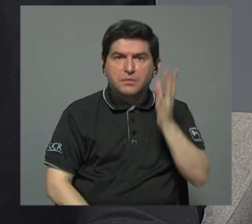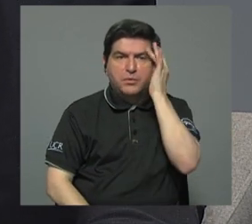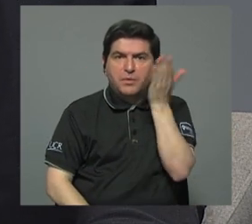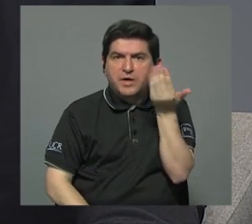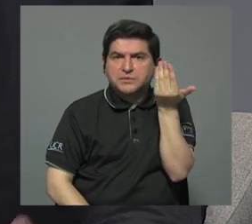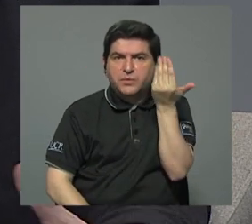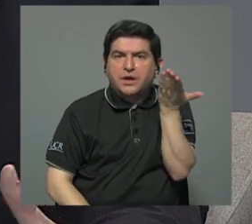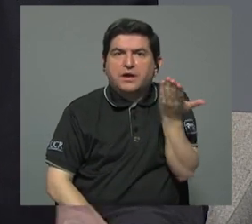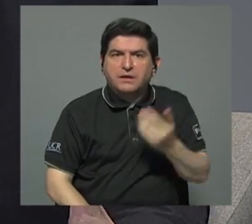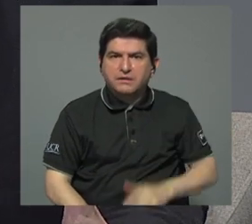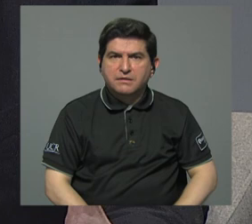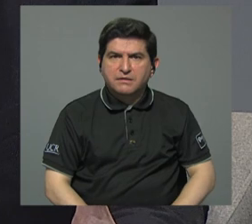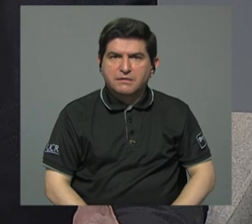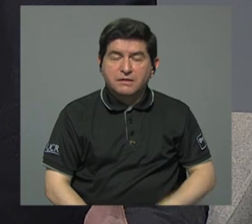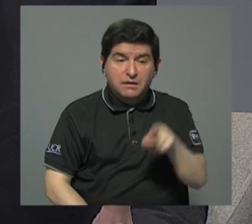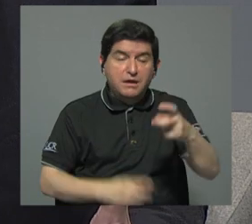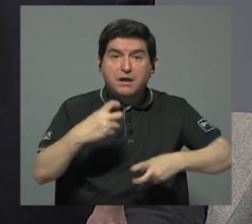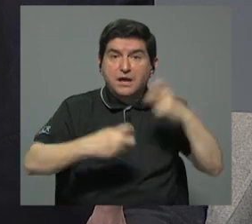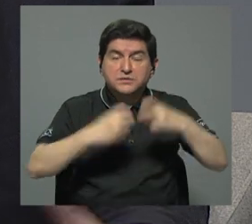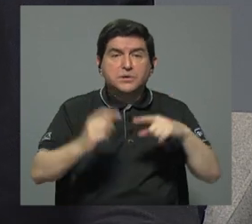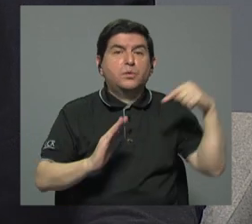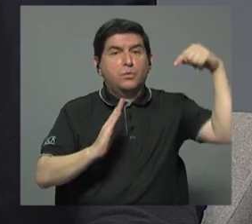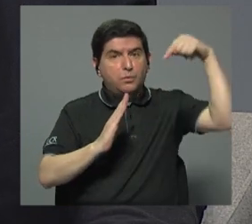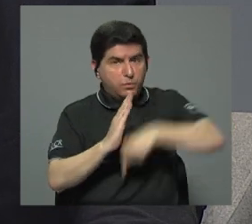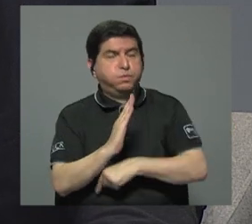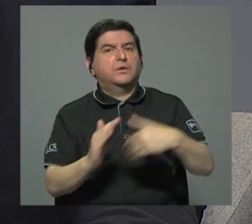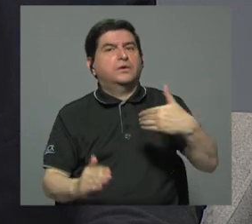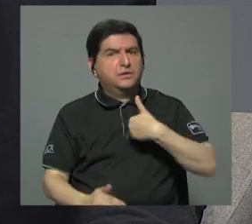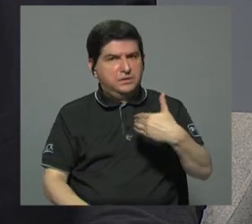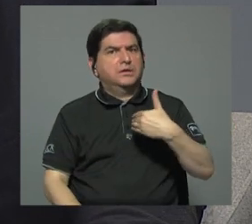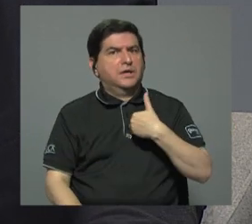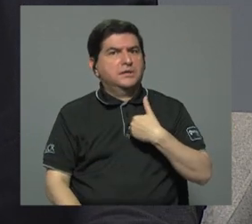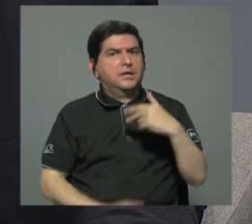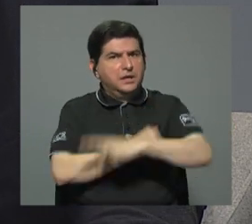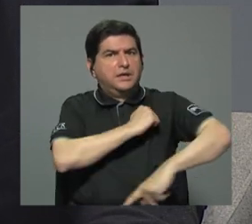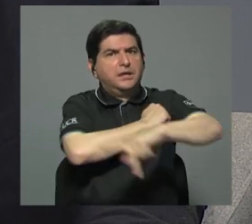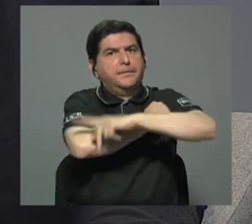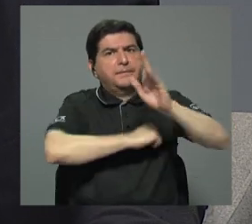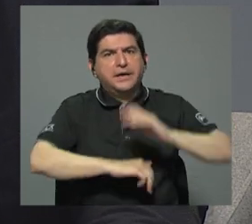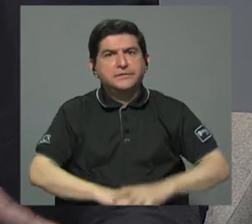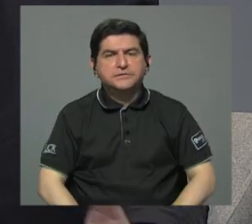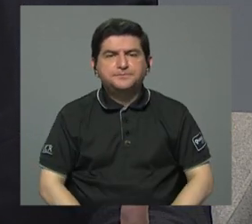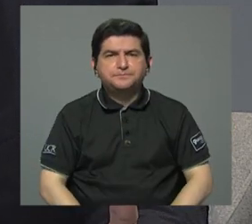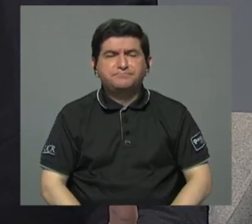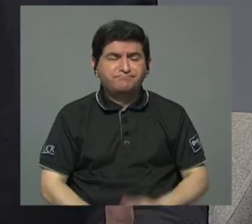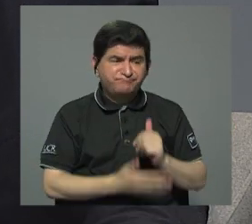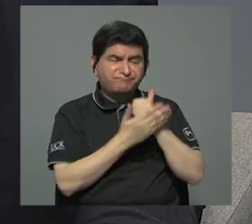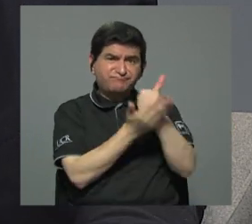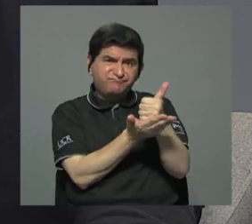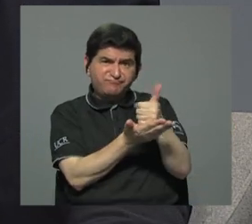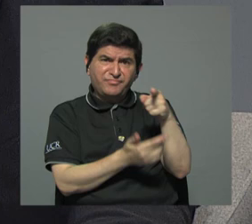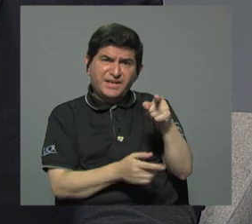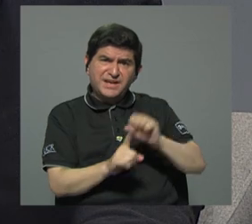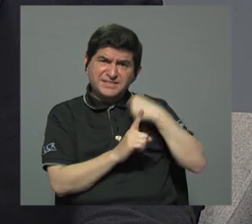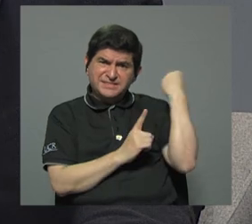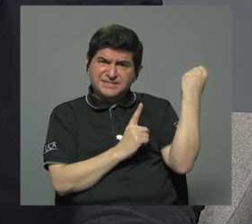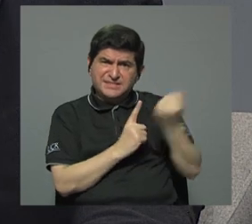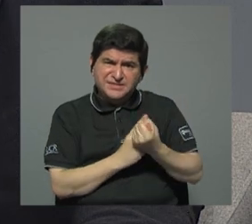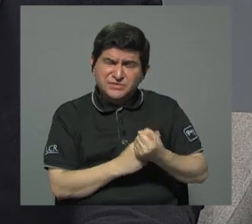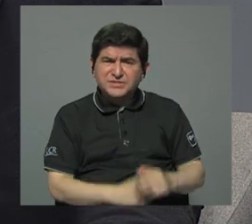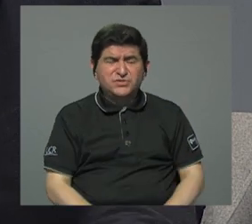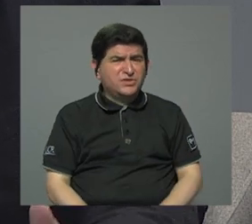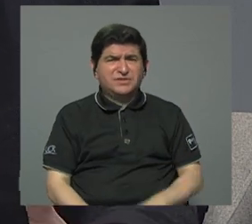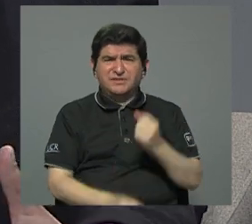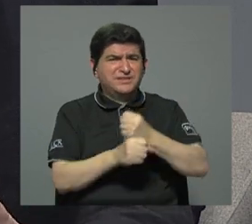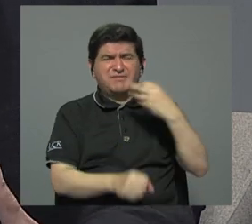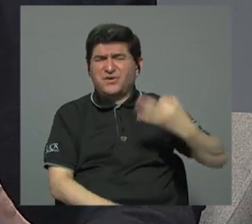preocupación? Y ese es un problema muy serio que existe en nuestro país y que contribuye a esa